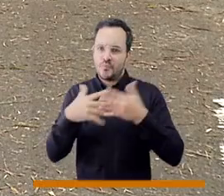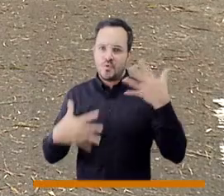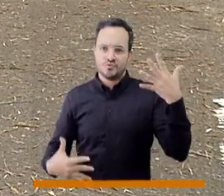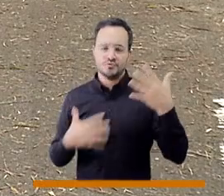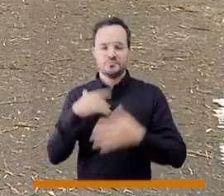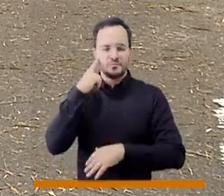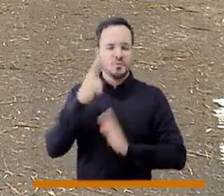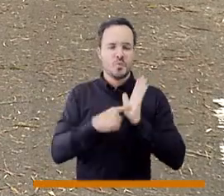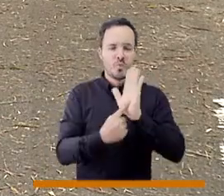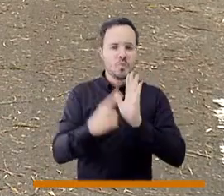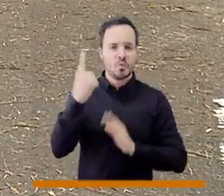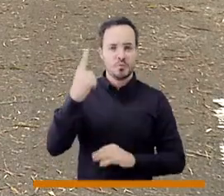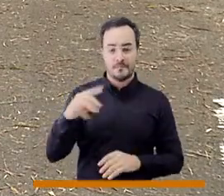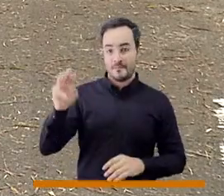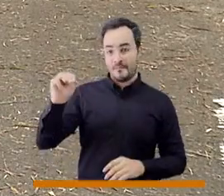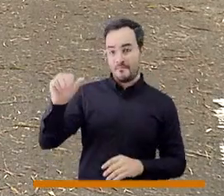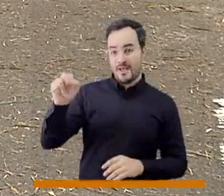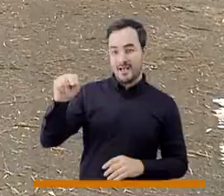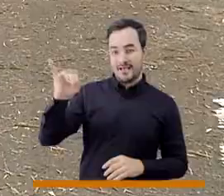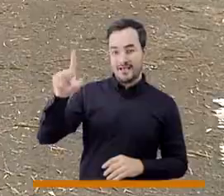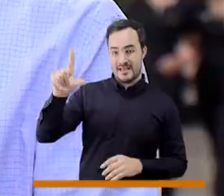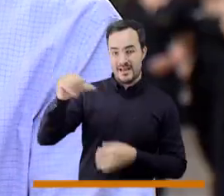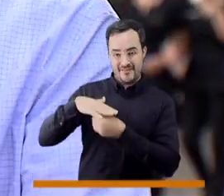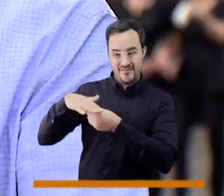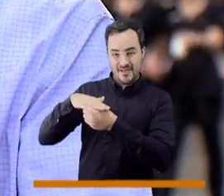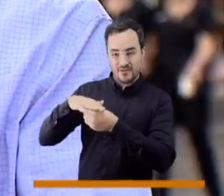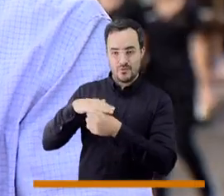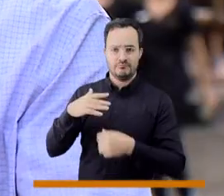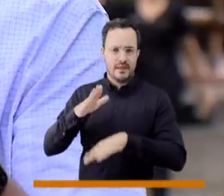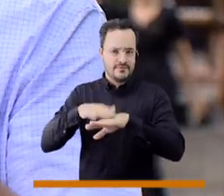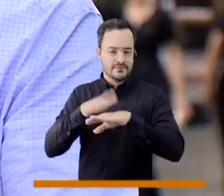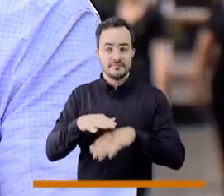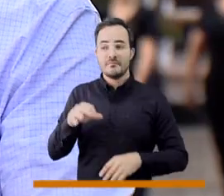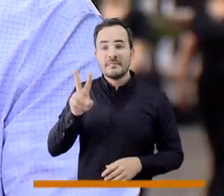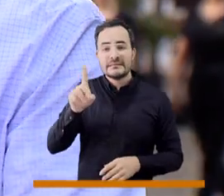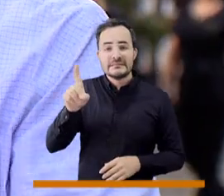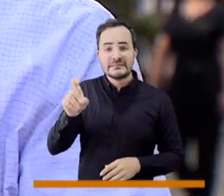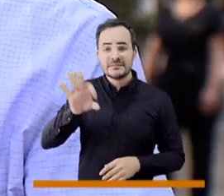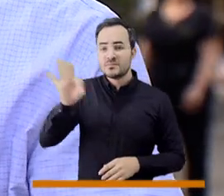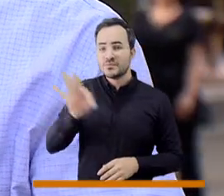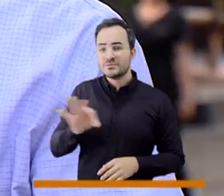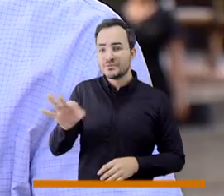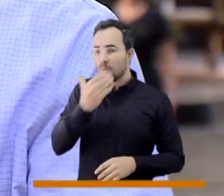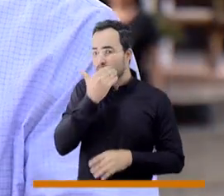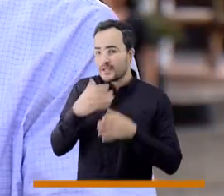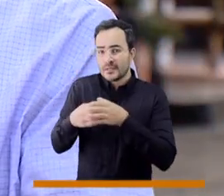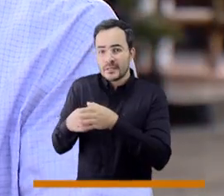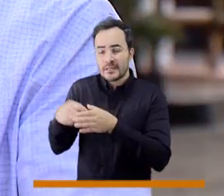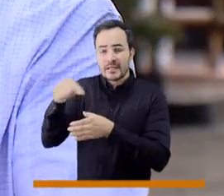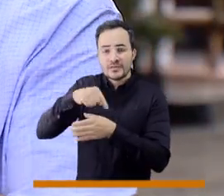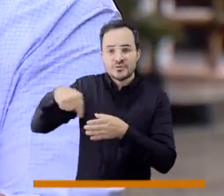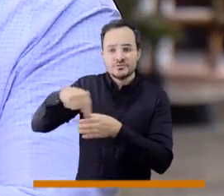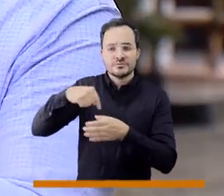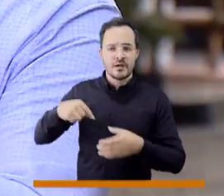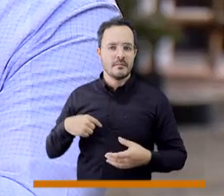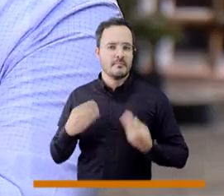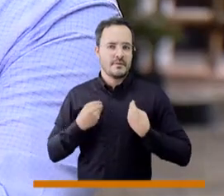Yo le pongo un ejemplo. Manila. Hoy en Manila solamente el 26% de la gente